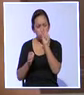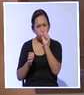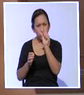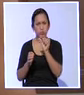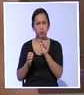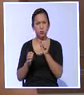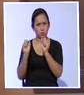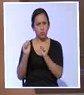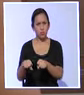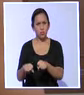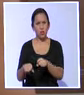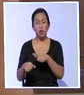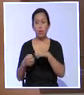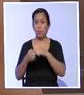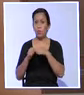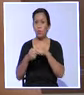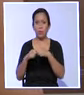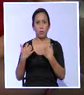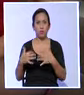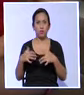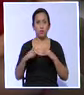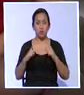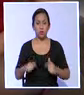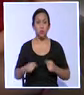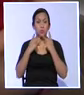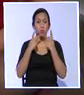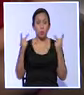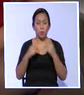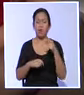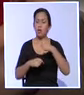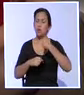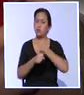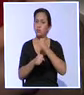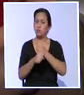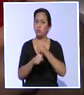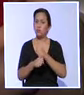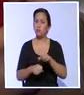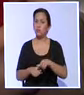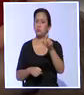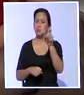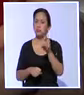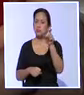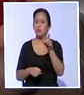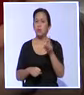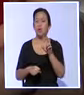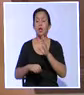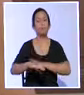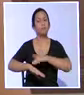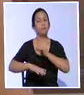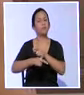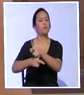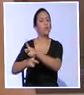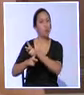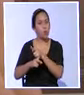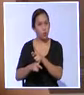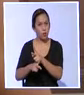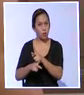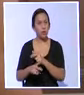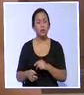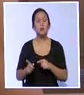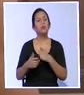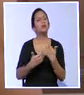problema de las adicciones son un problema de salud pública y dijo que la tarea conjunta deberá basarse también en la prevención de responsabilidad